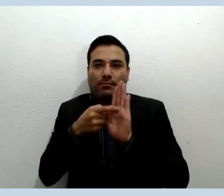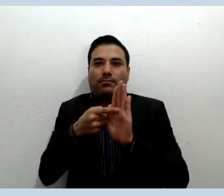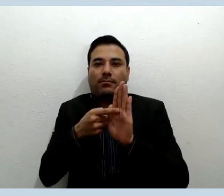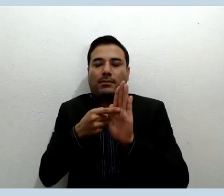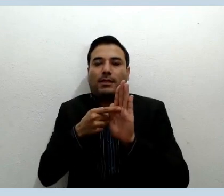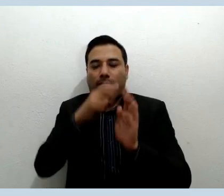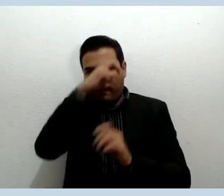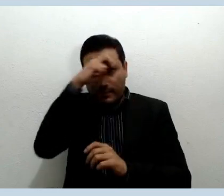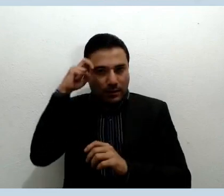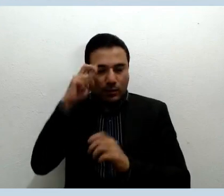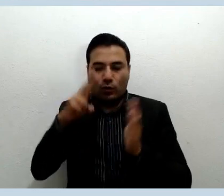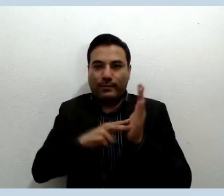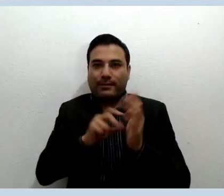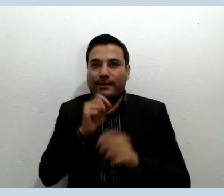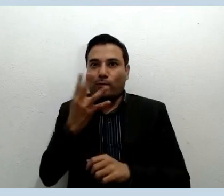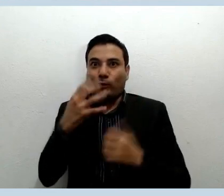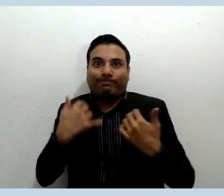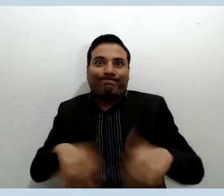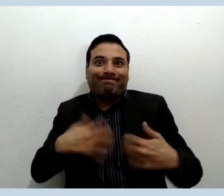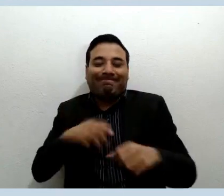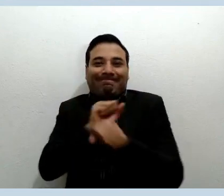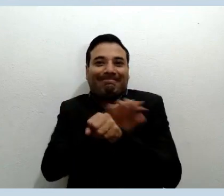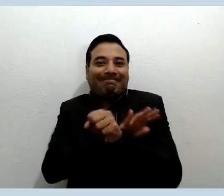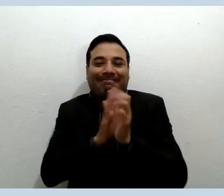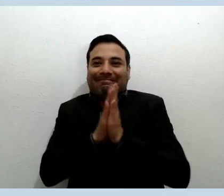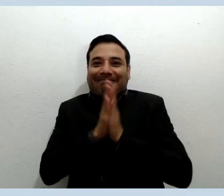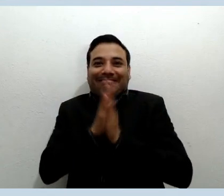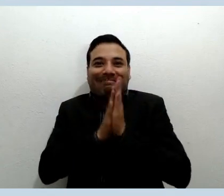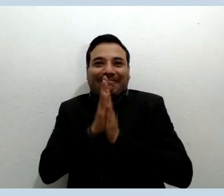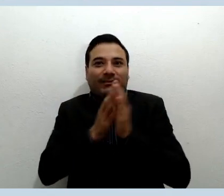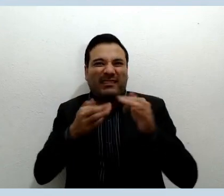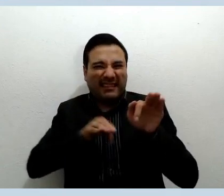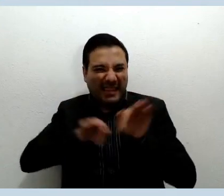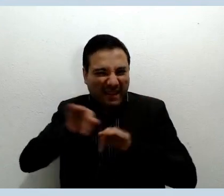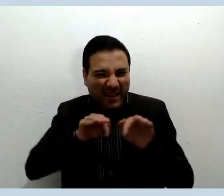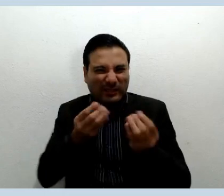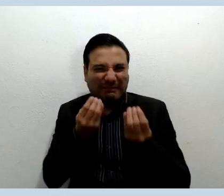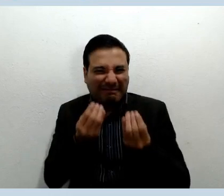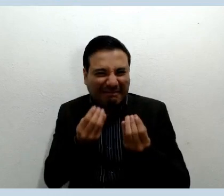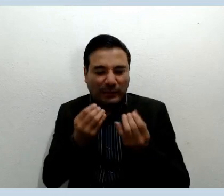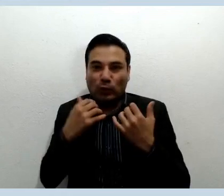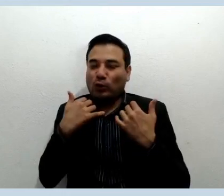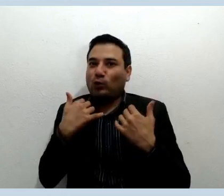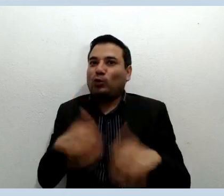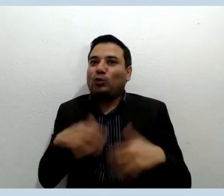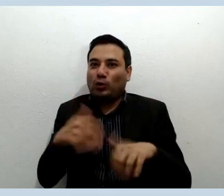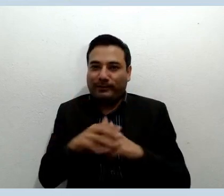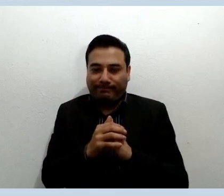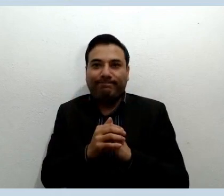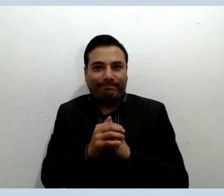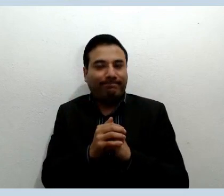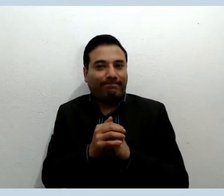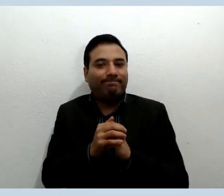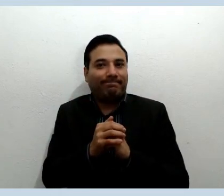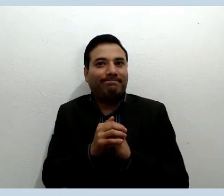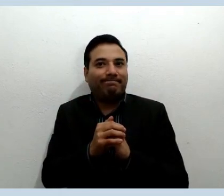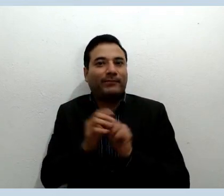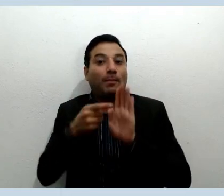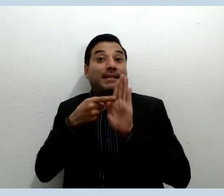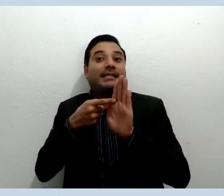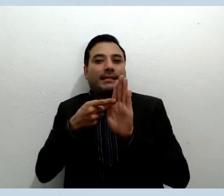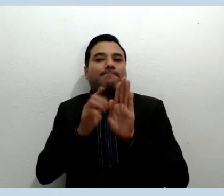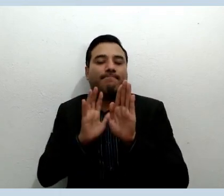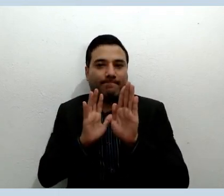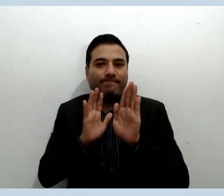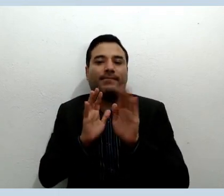2024 estamos muy emocionadas ha sido una labor muy grande llegar hasta allá pero bueno vamos a tener esa presentación